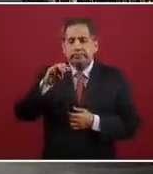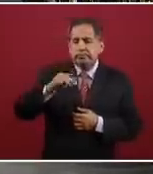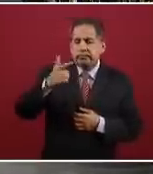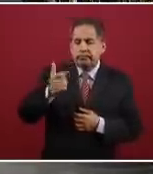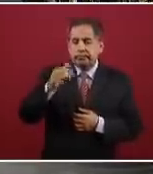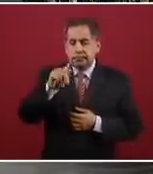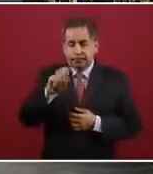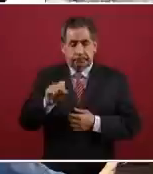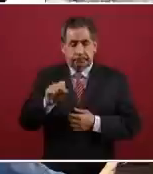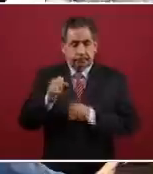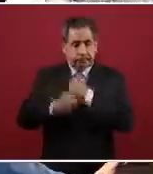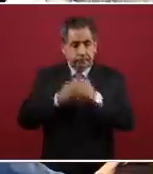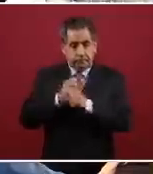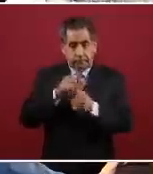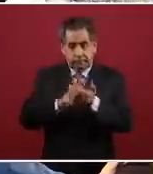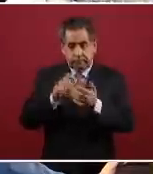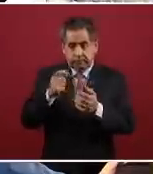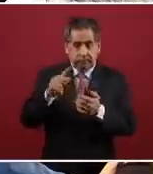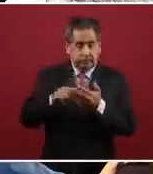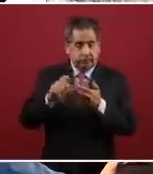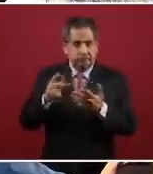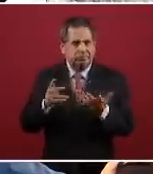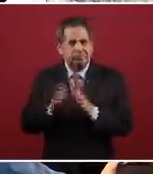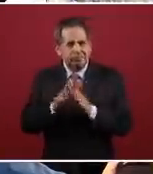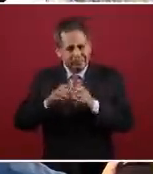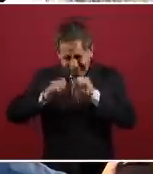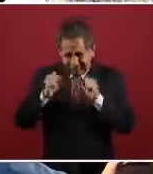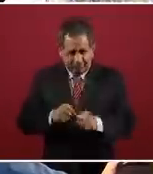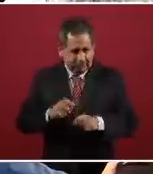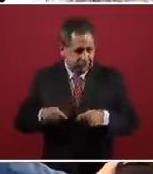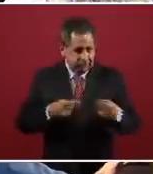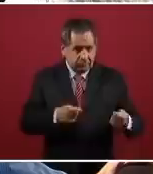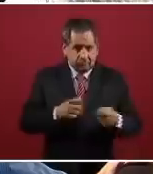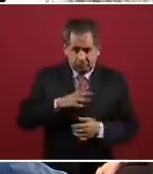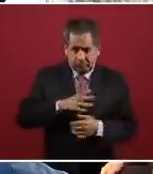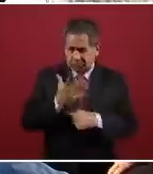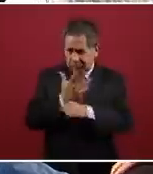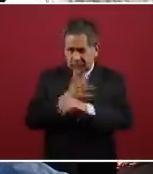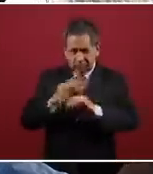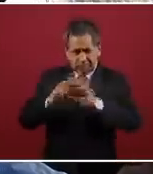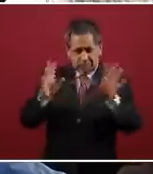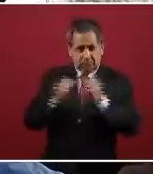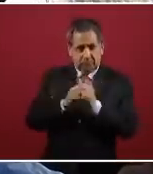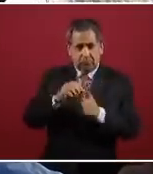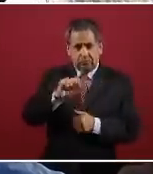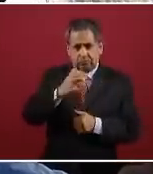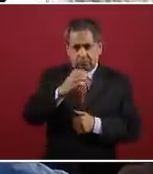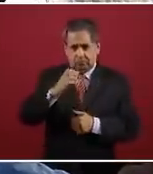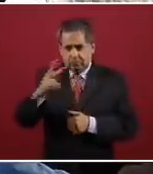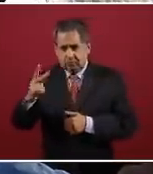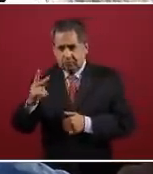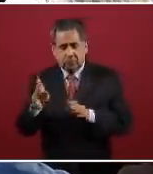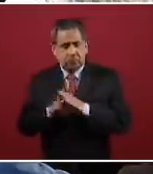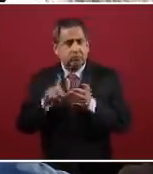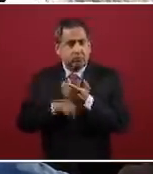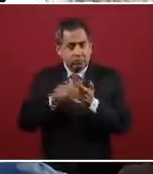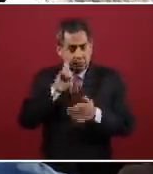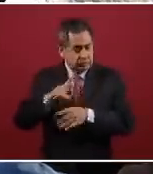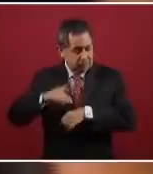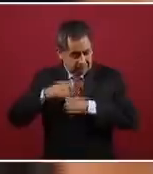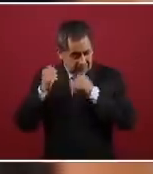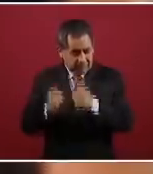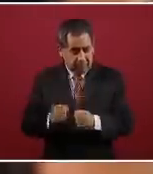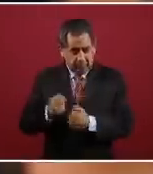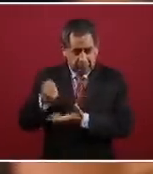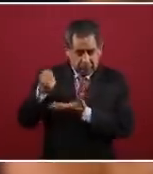estas inversiones 2021-2022. ¿Cómo garantizarlas? ¿Hay transversalidad con la Secretaría de Hacienda y Crédito Público donde se pueda garantizar? Obviamente no